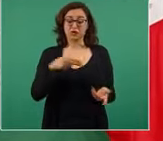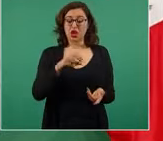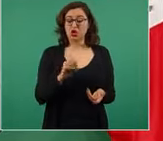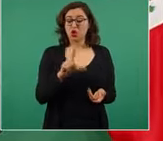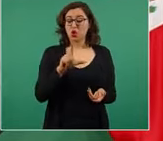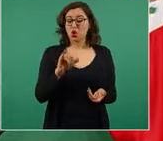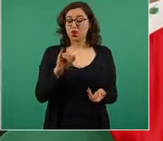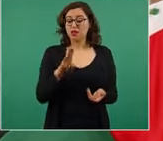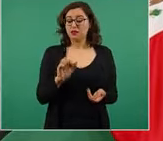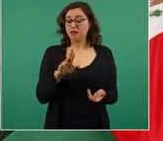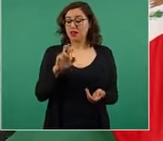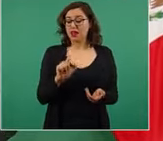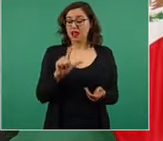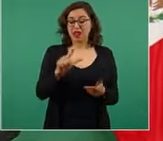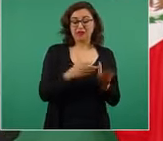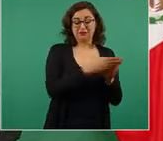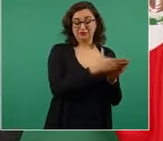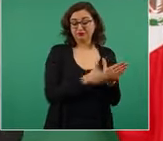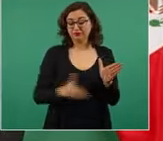neoliberal,